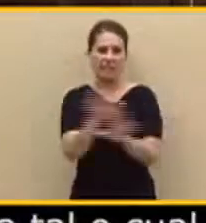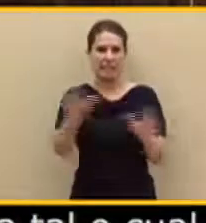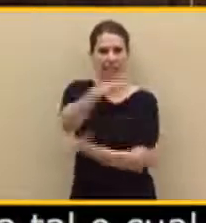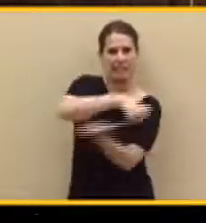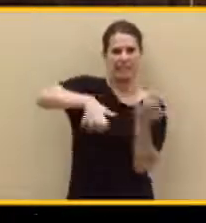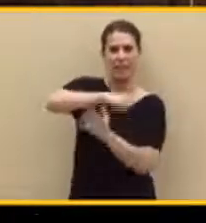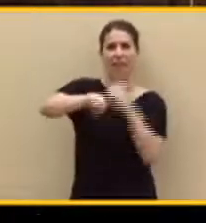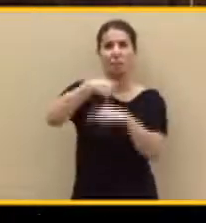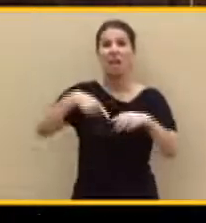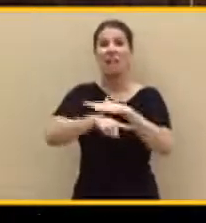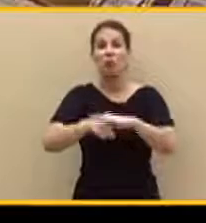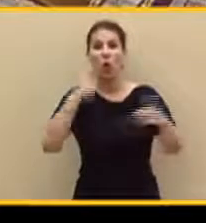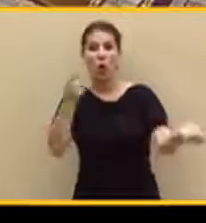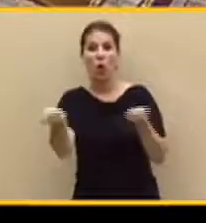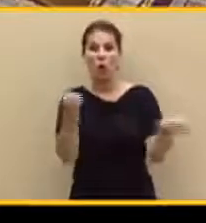mejor evitar.